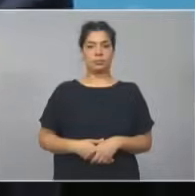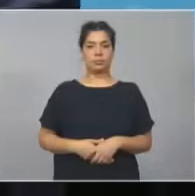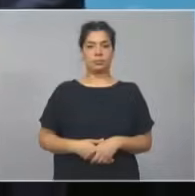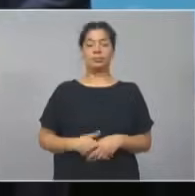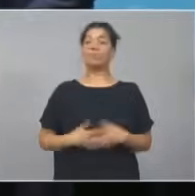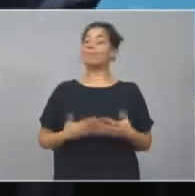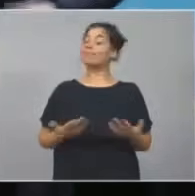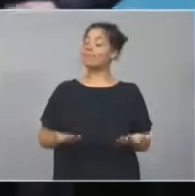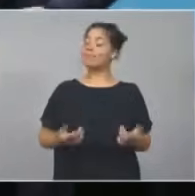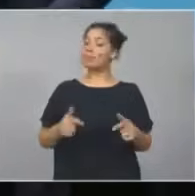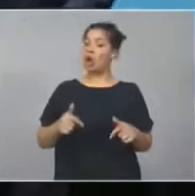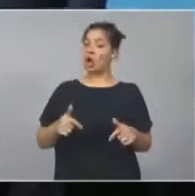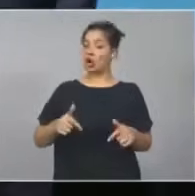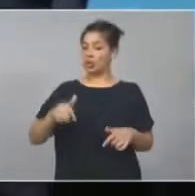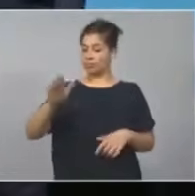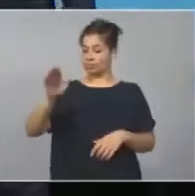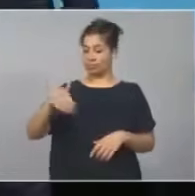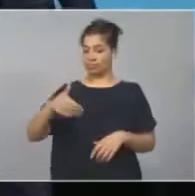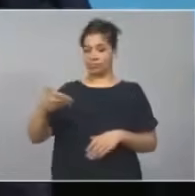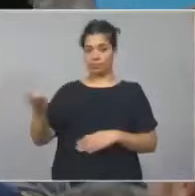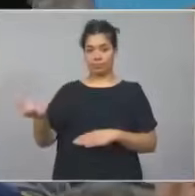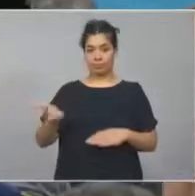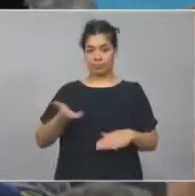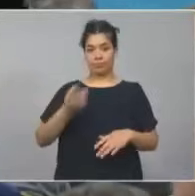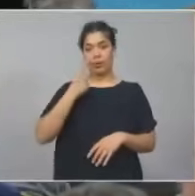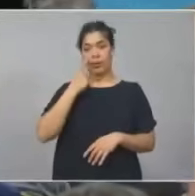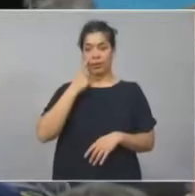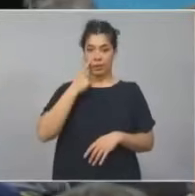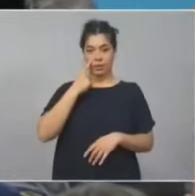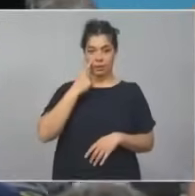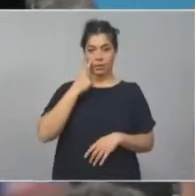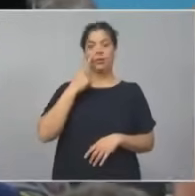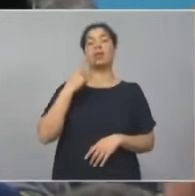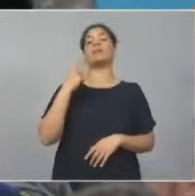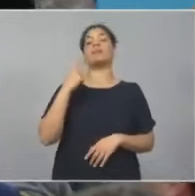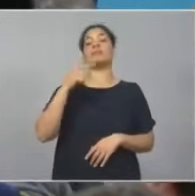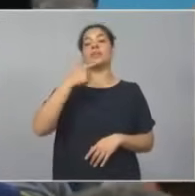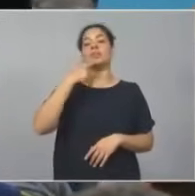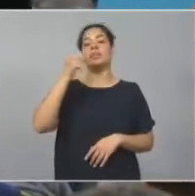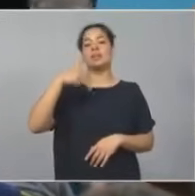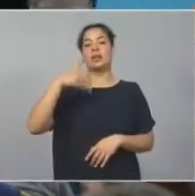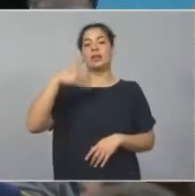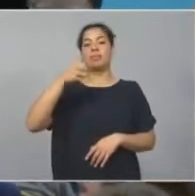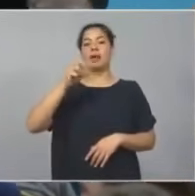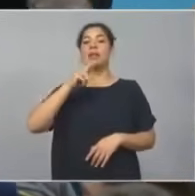Y ya se acerca al escenario el municipio de General San Martín, Fernando Adrián Moreira.